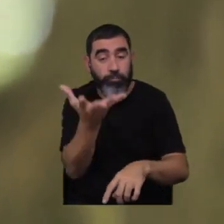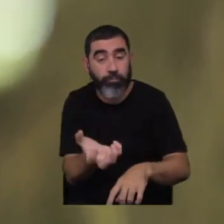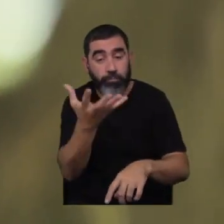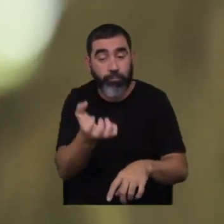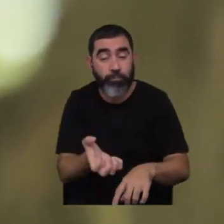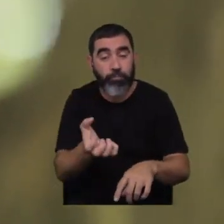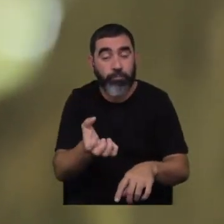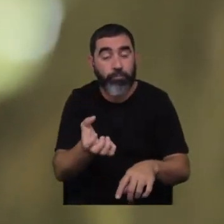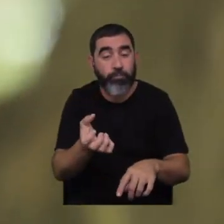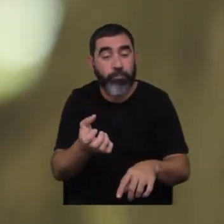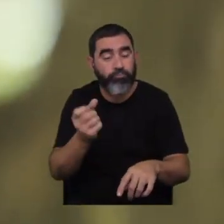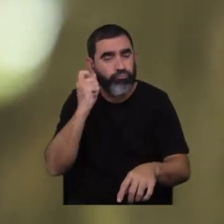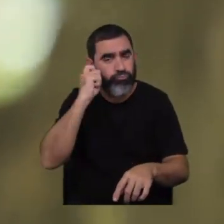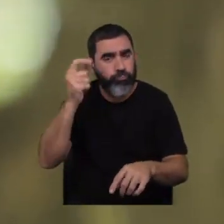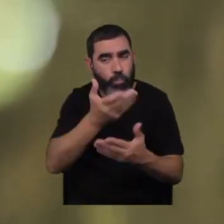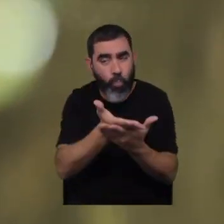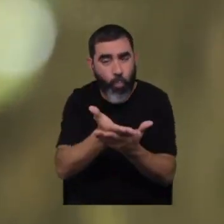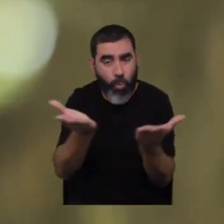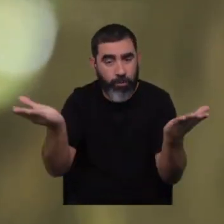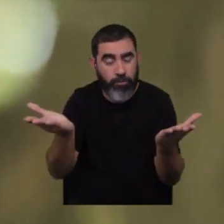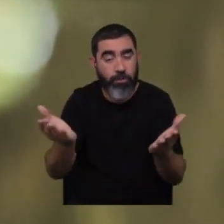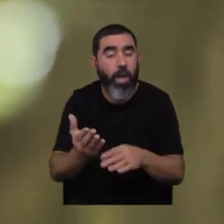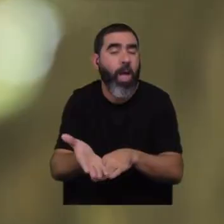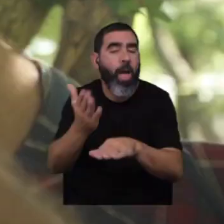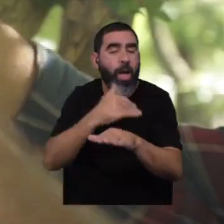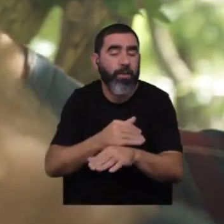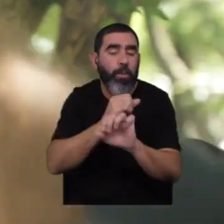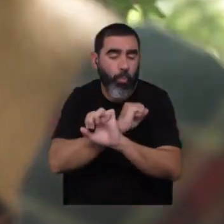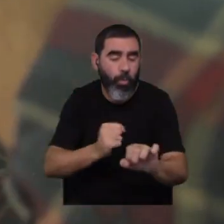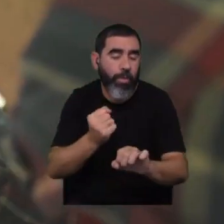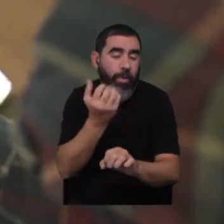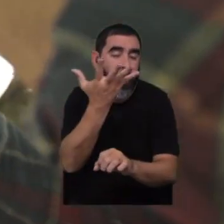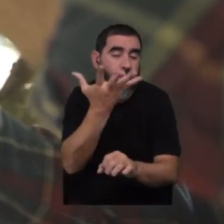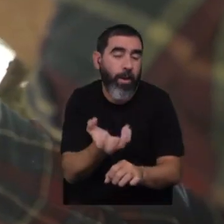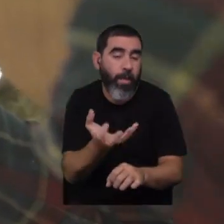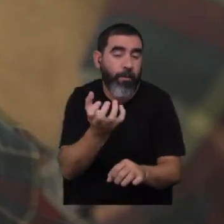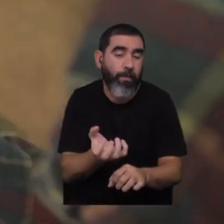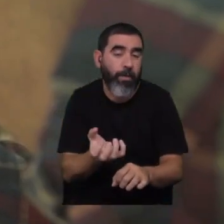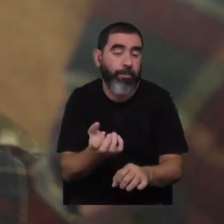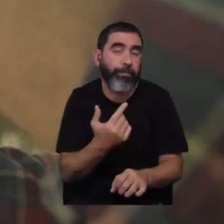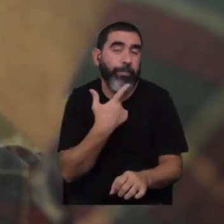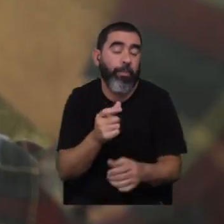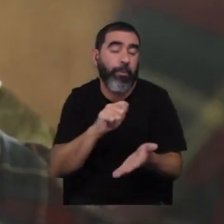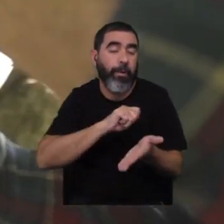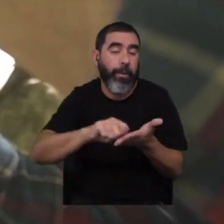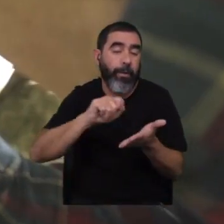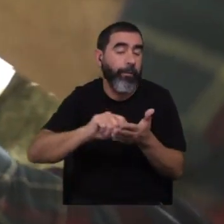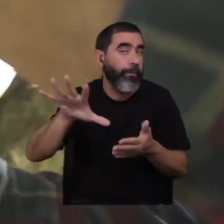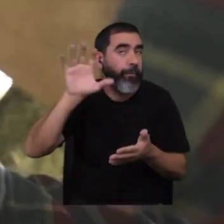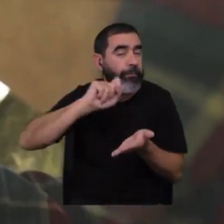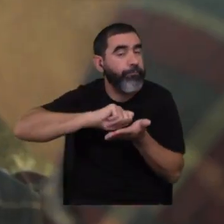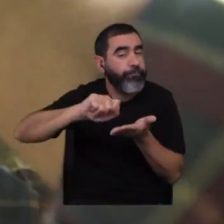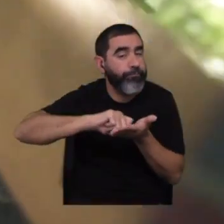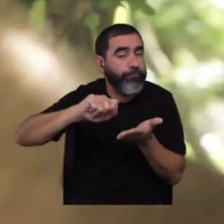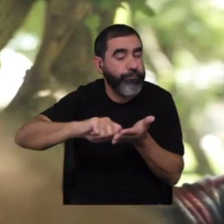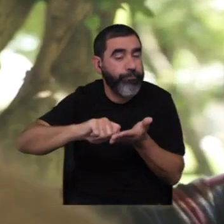un salto en la capacidad de muestreo, ¿verdad? Uno antes podría incluso hacer muestreos tomando con una libreta, escuchando lo que ocurría